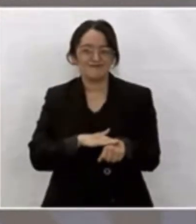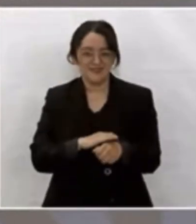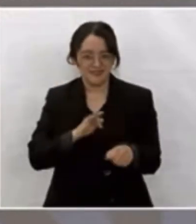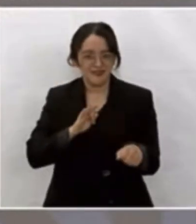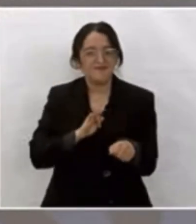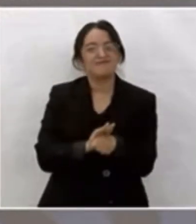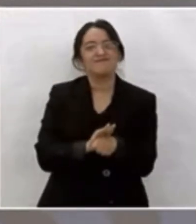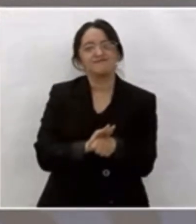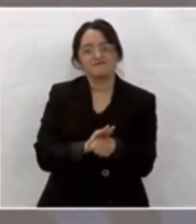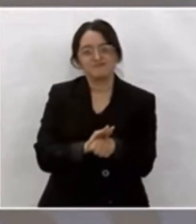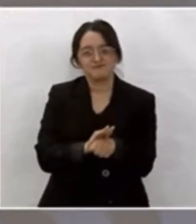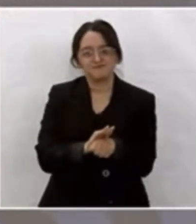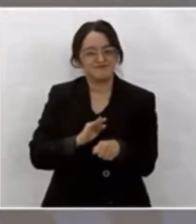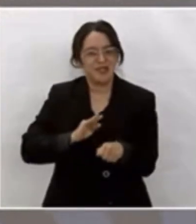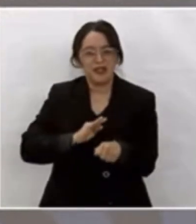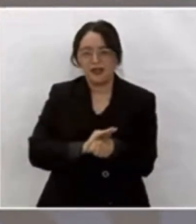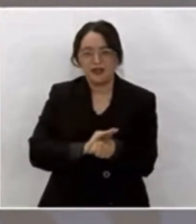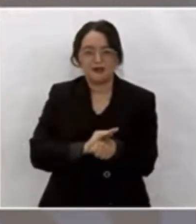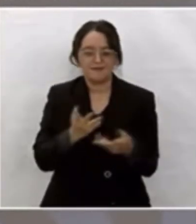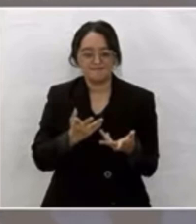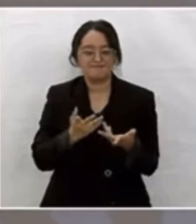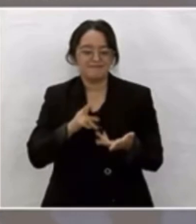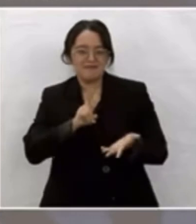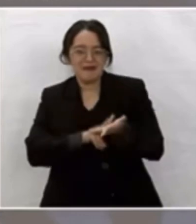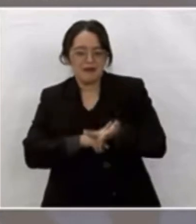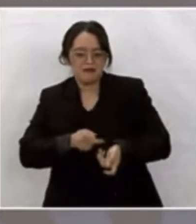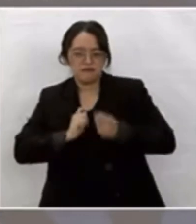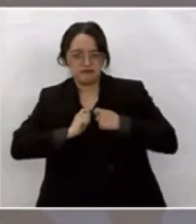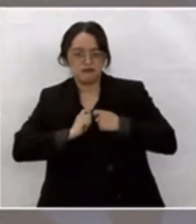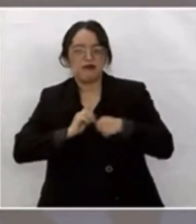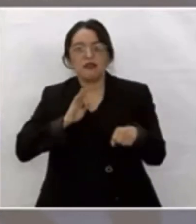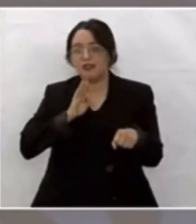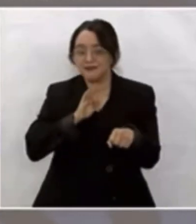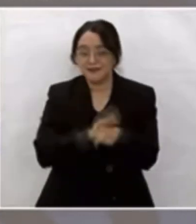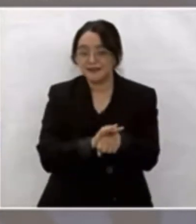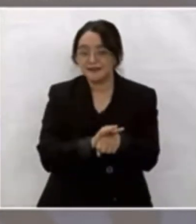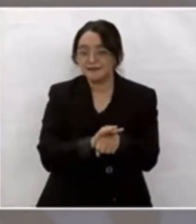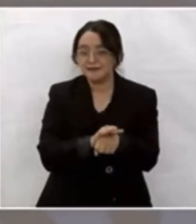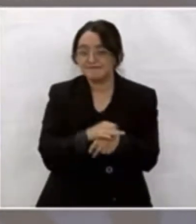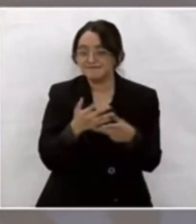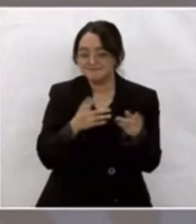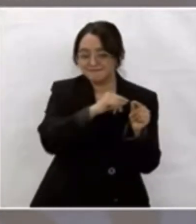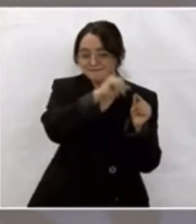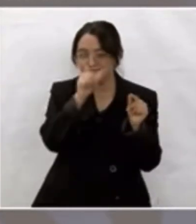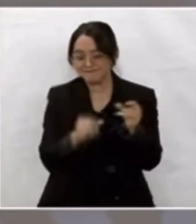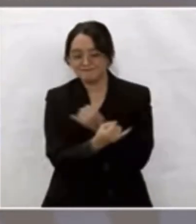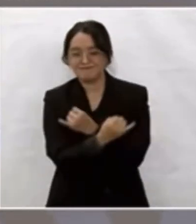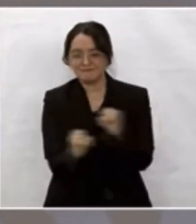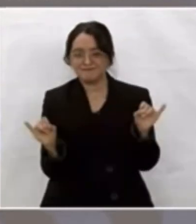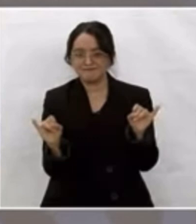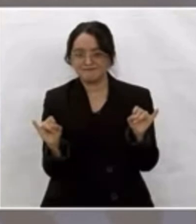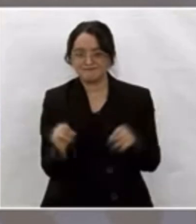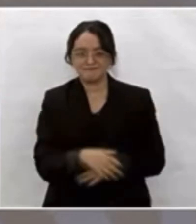la defensa de nuestros principios y en especial la defensa de nuestra